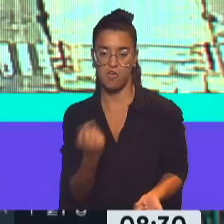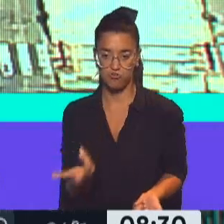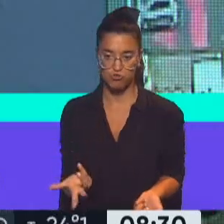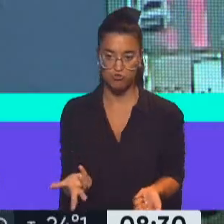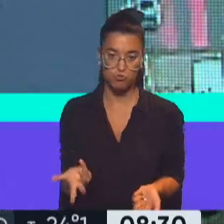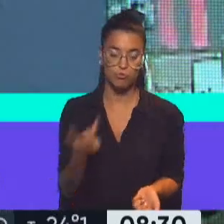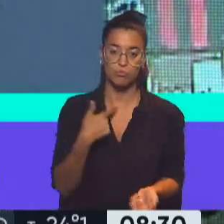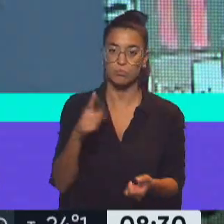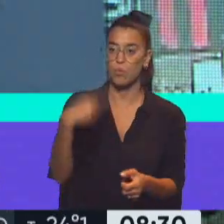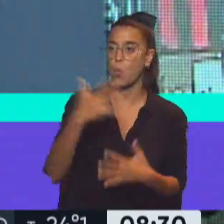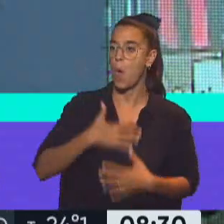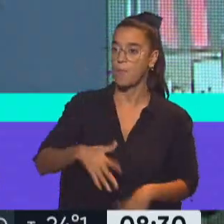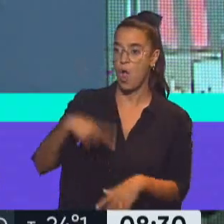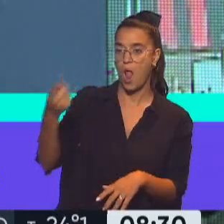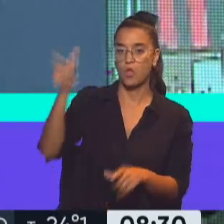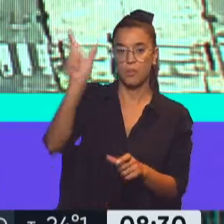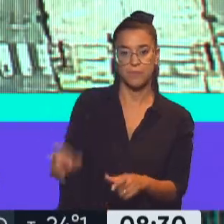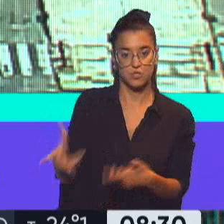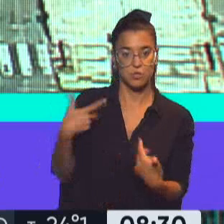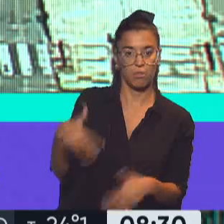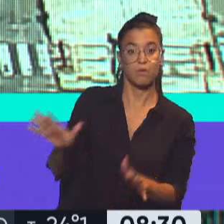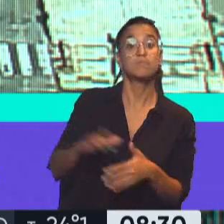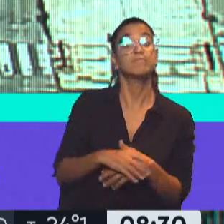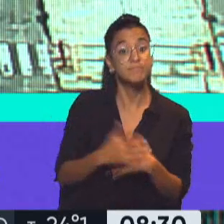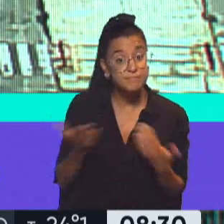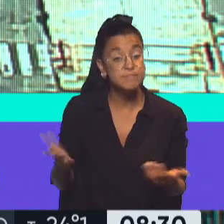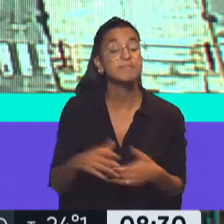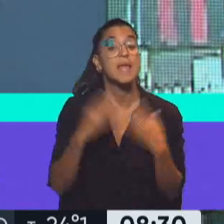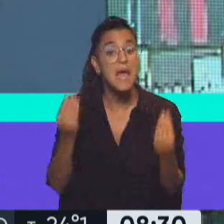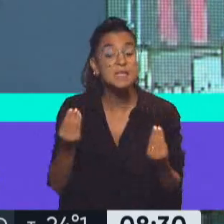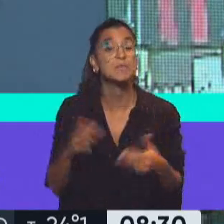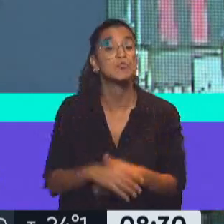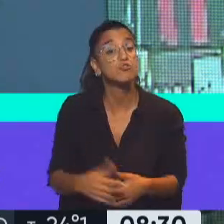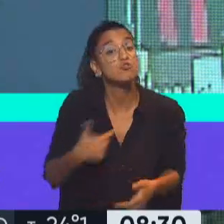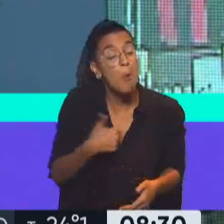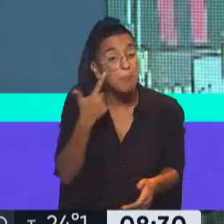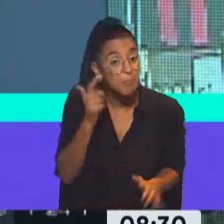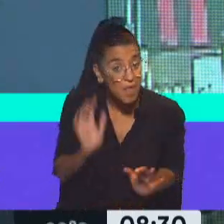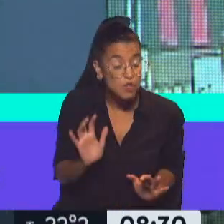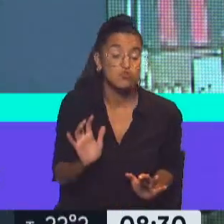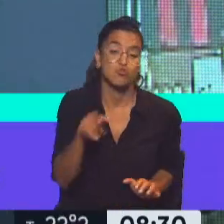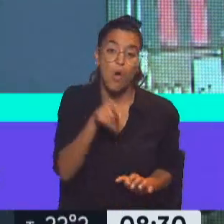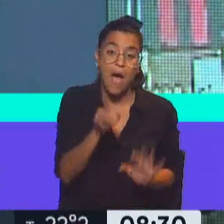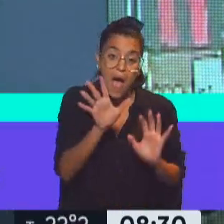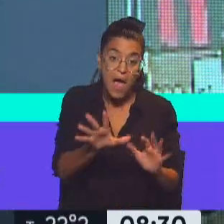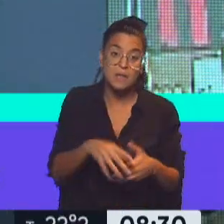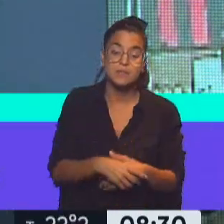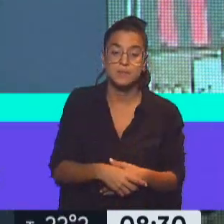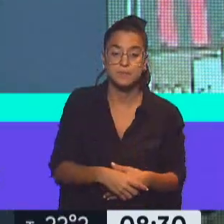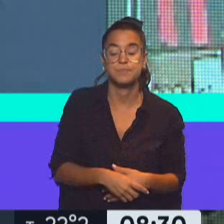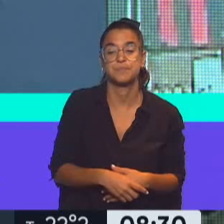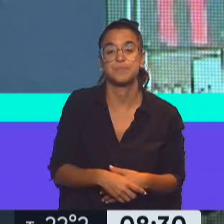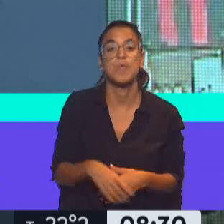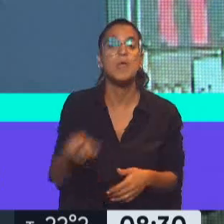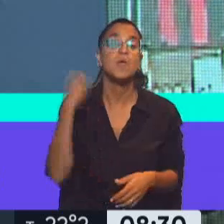disponiendo del cuerpo de la otra persona. Claro. ¿Y bueno, qué hacemos? Y yo creo que digo, en este sentido,